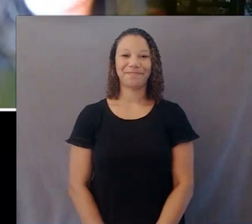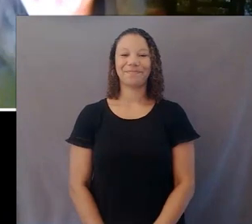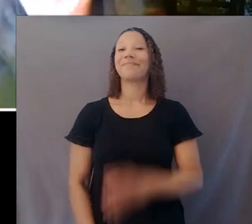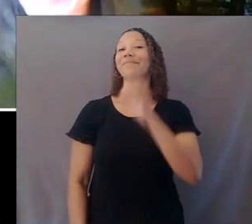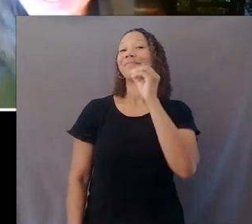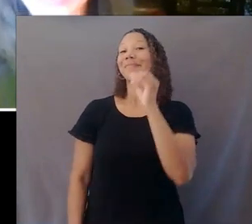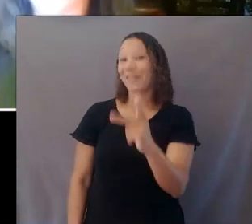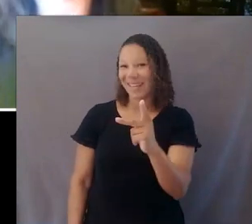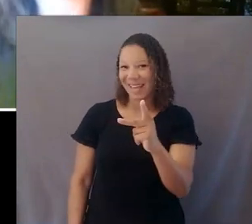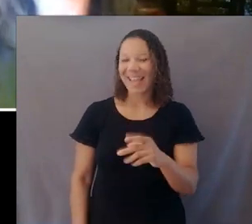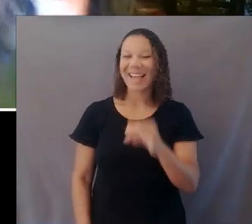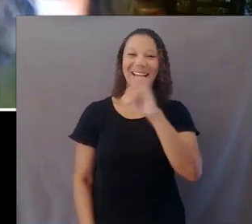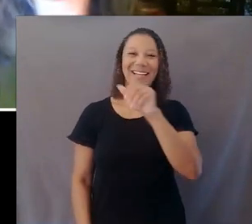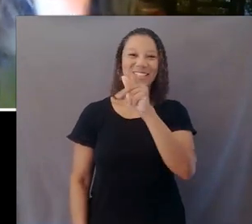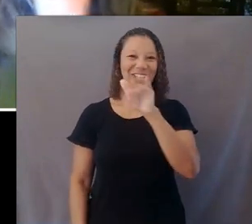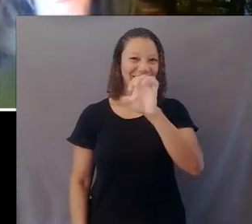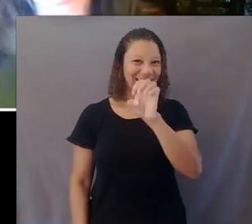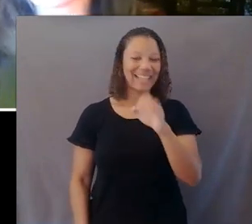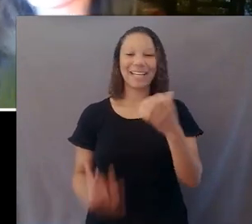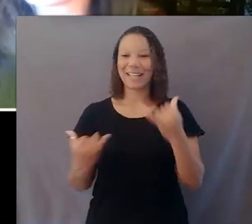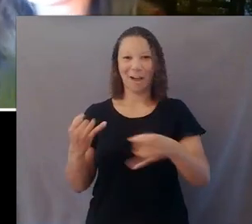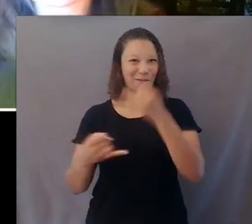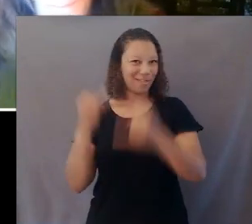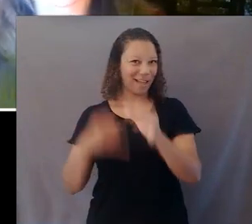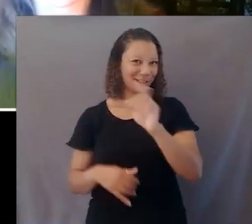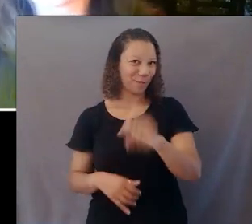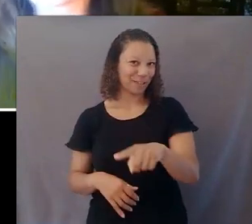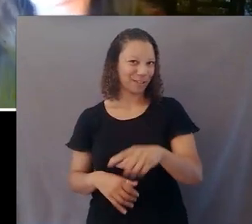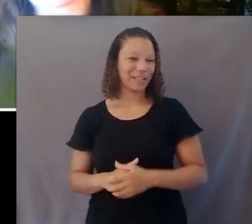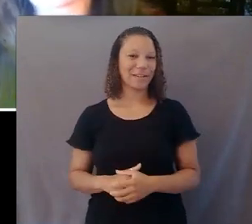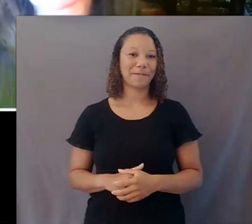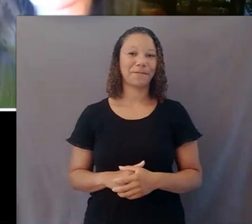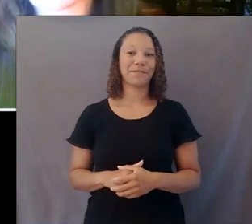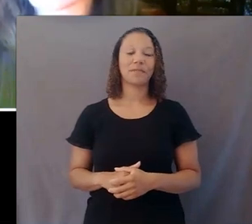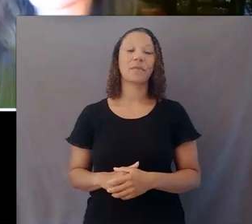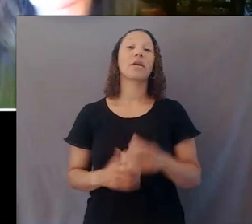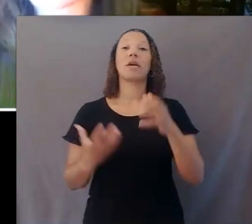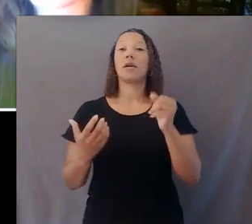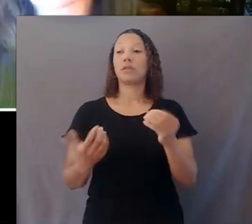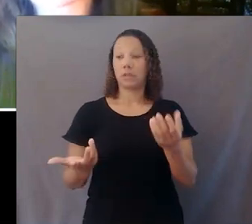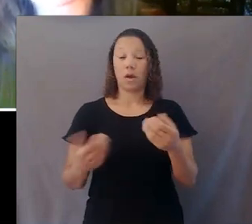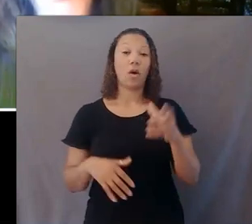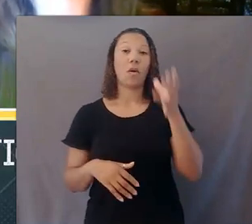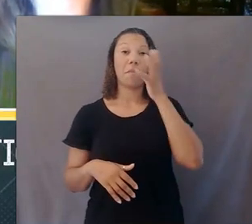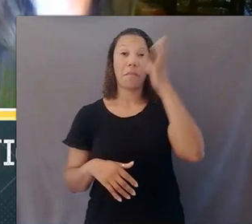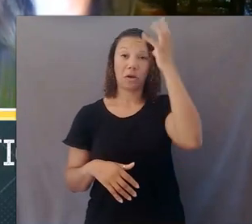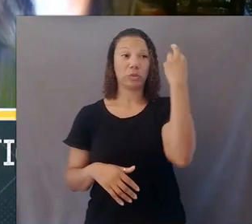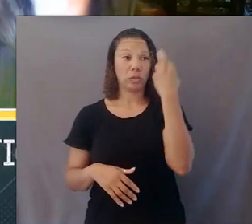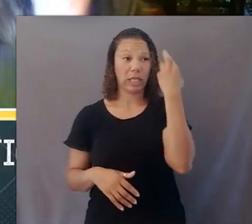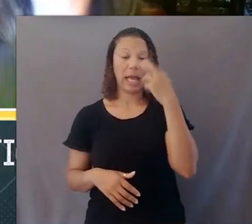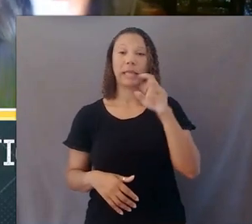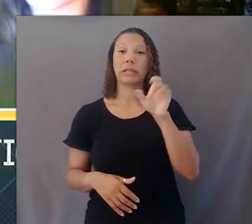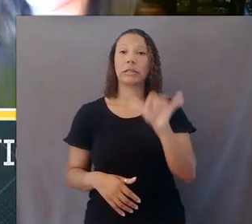to the last question. So they find out they need to get immunizations. Where